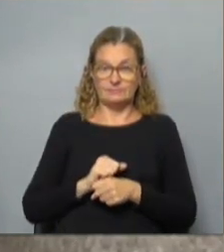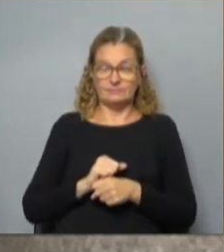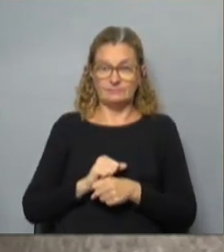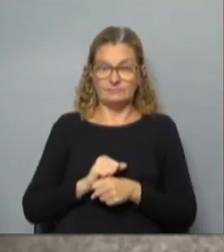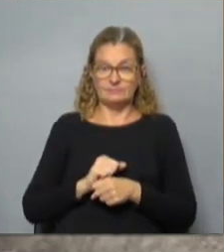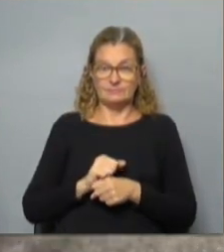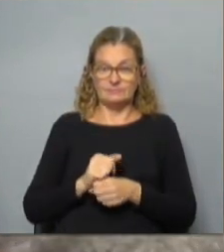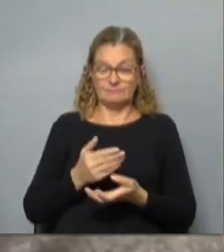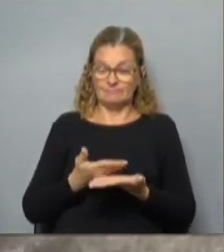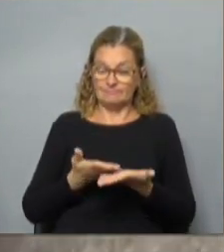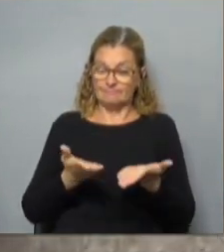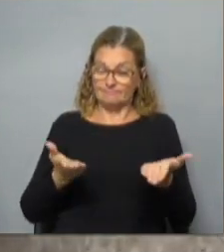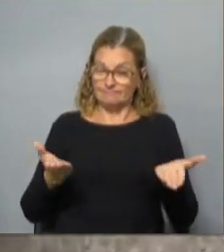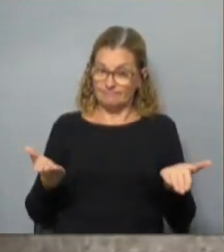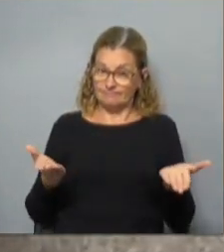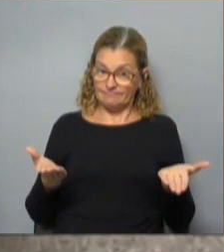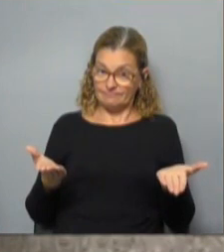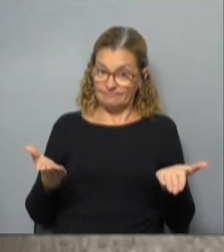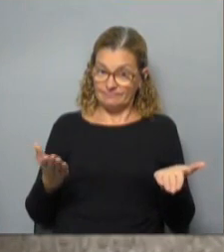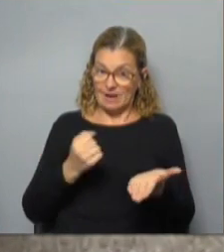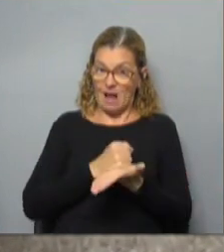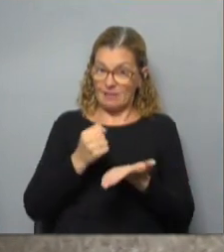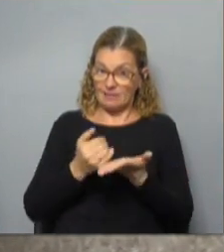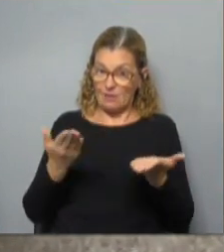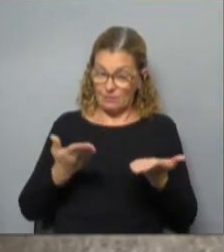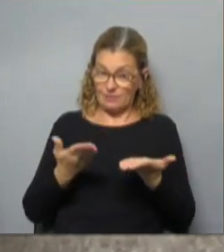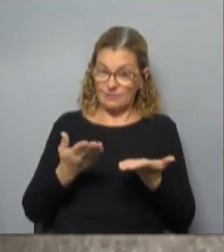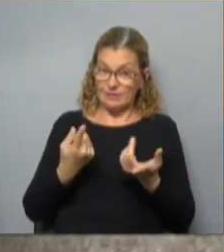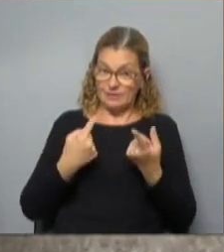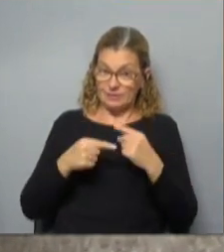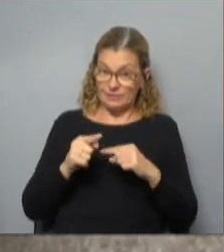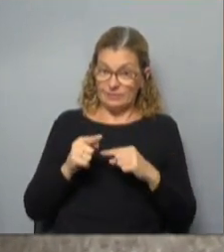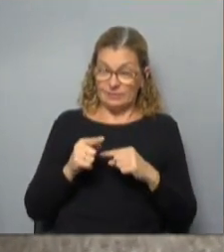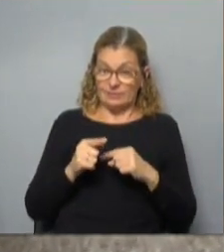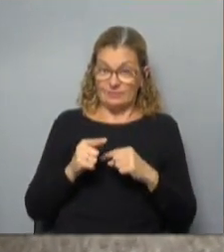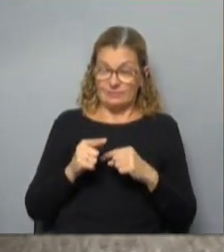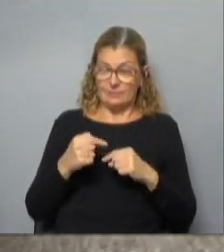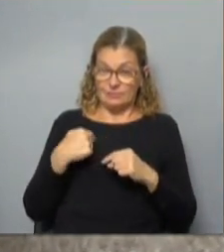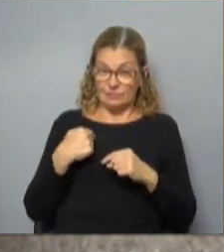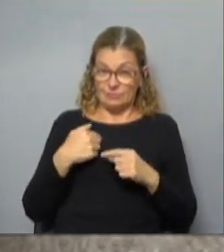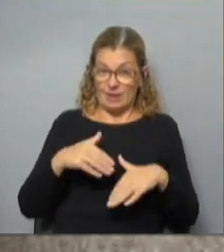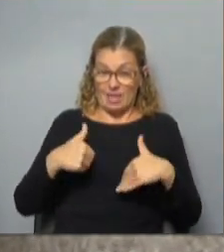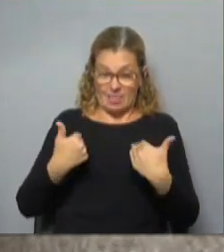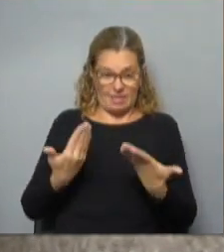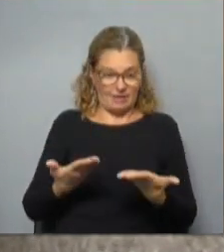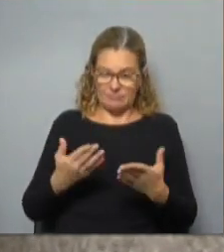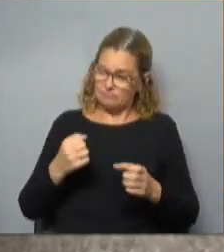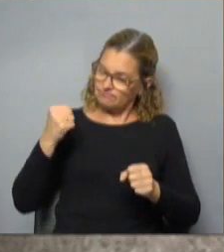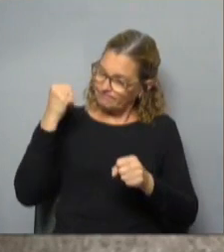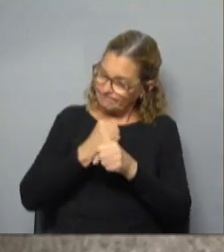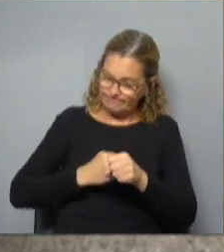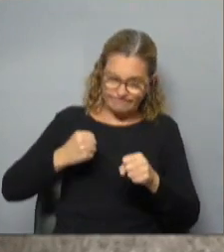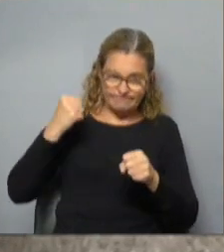dado esto que hablando hasta ahora entonces si es que yo voy a dejar todo en la cancha para